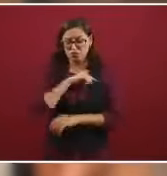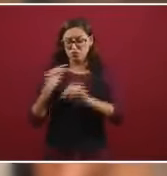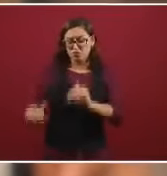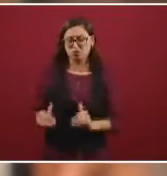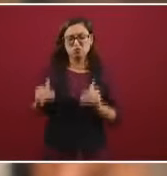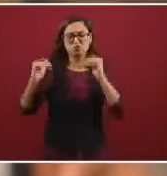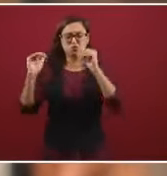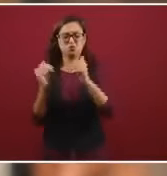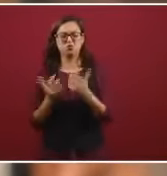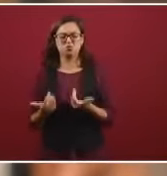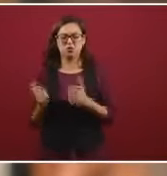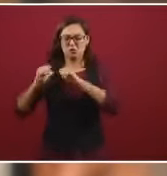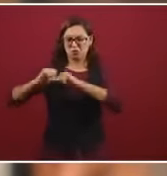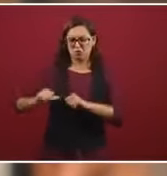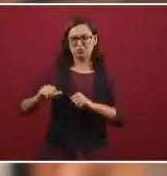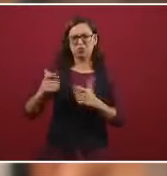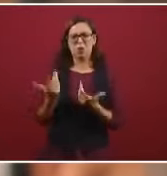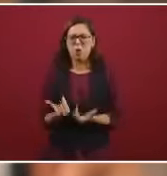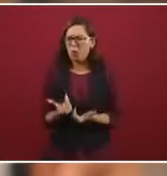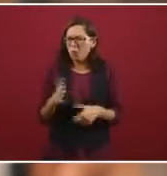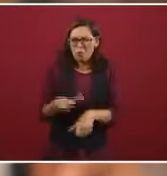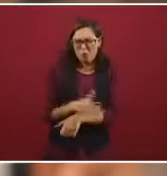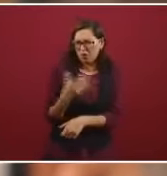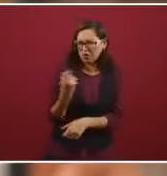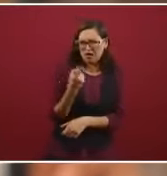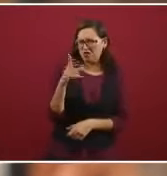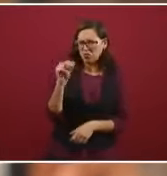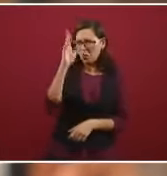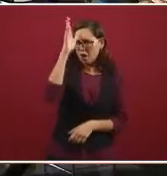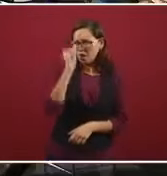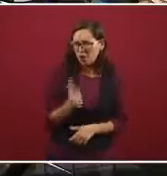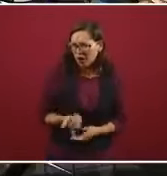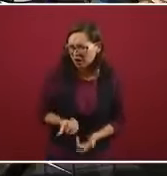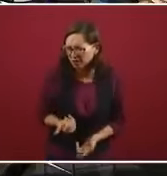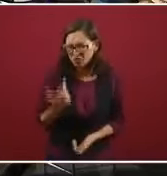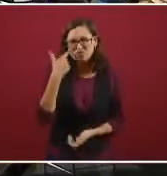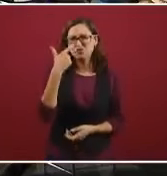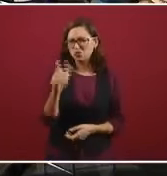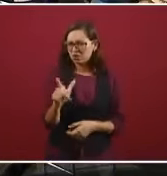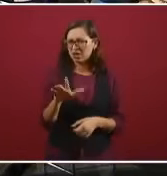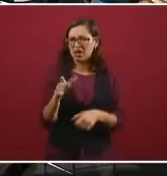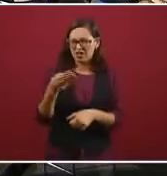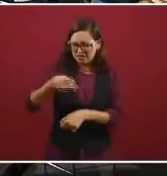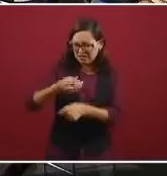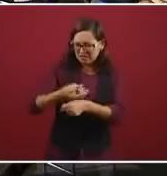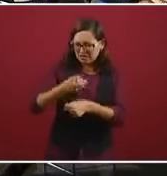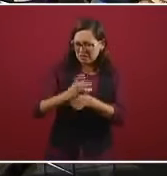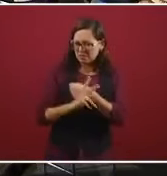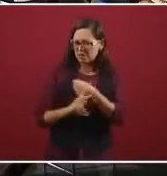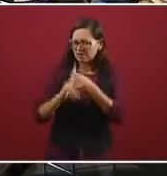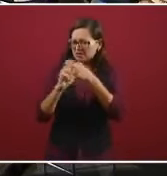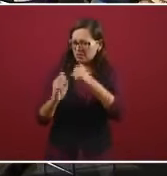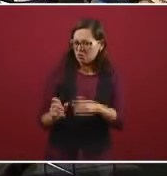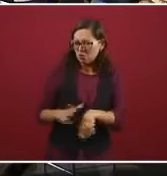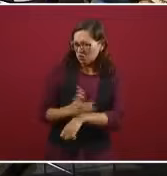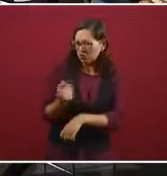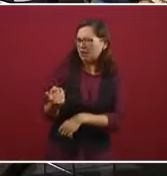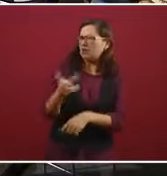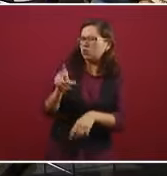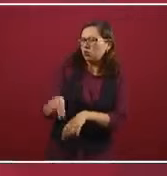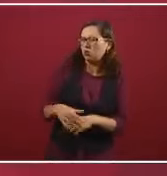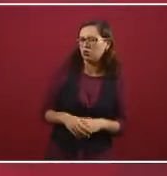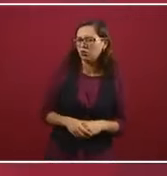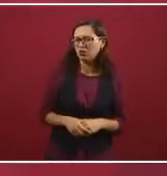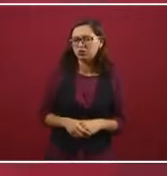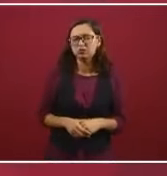qué tipo de relación tiene esta fundamentación de no querer aceptar ser un país, tercer país seguro. Gracias. No queremos aceptarlo